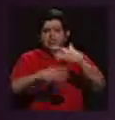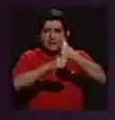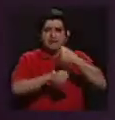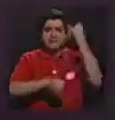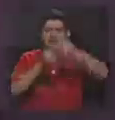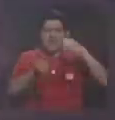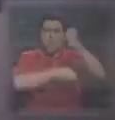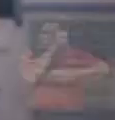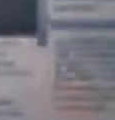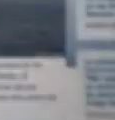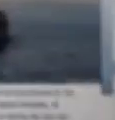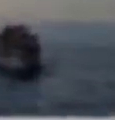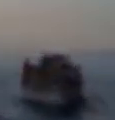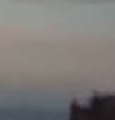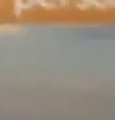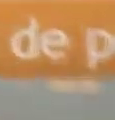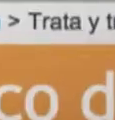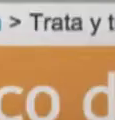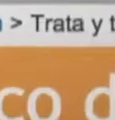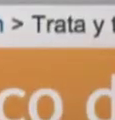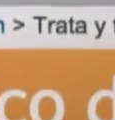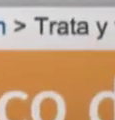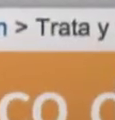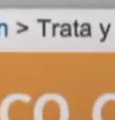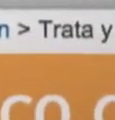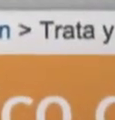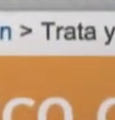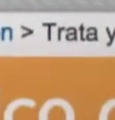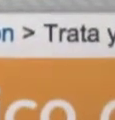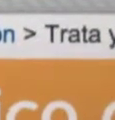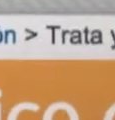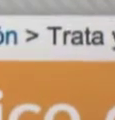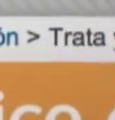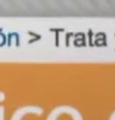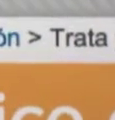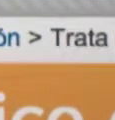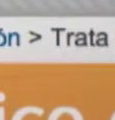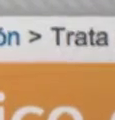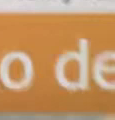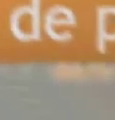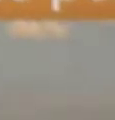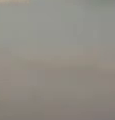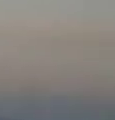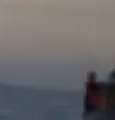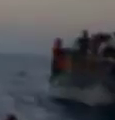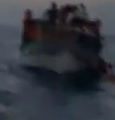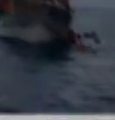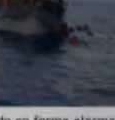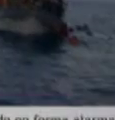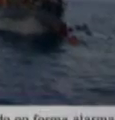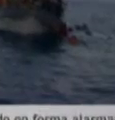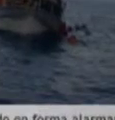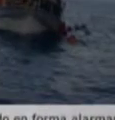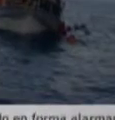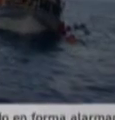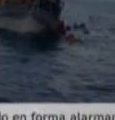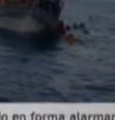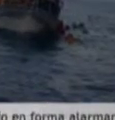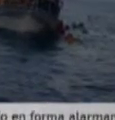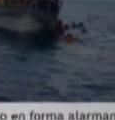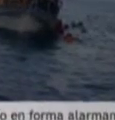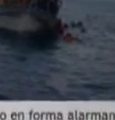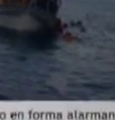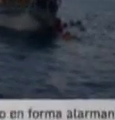en los últimos años justamente están orientados en estos tres ejes que señala el protocolo de Palermo, el